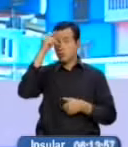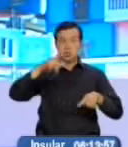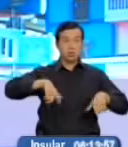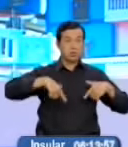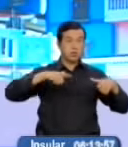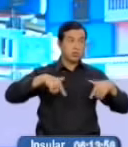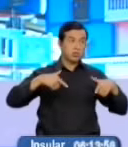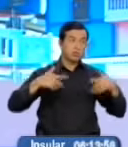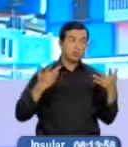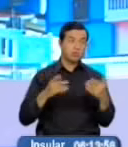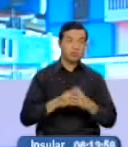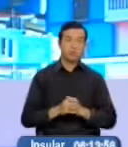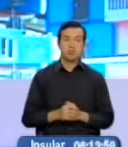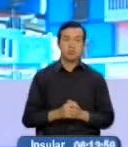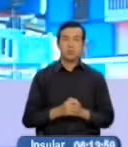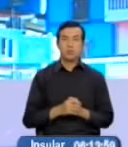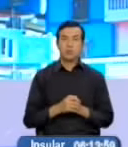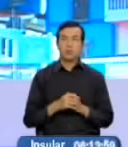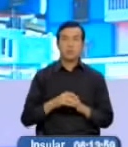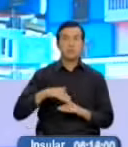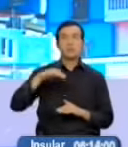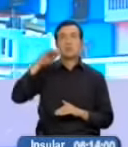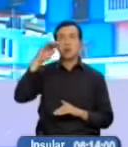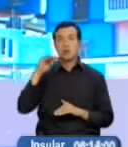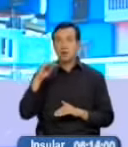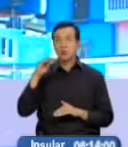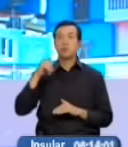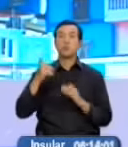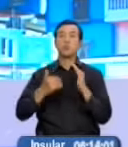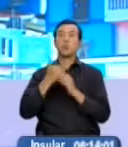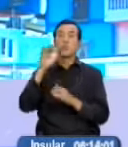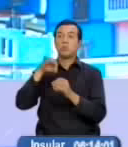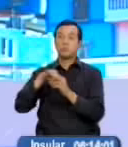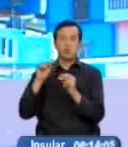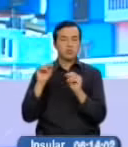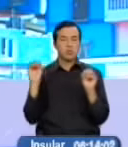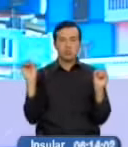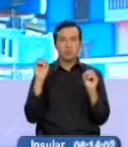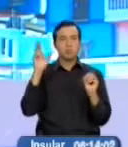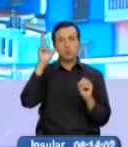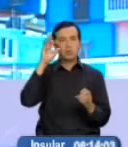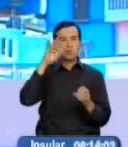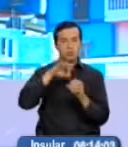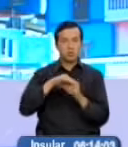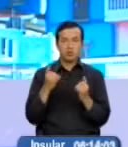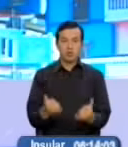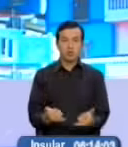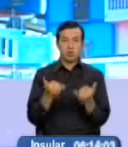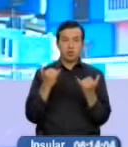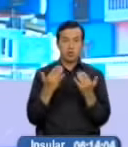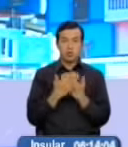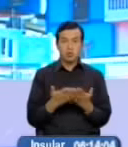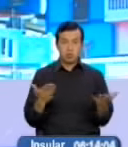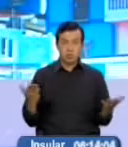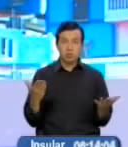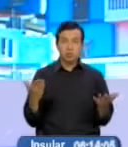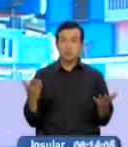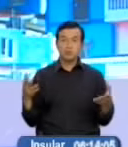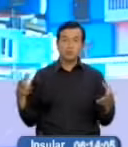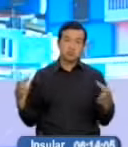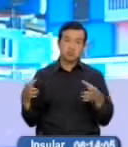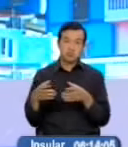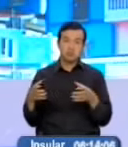no necesariamente van ni a recuperar ni a capitalizar. Yo diría que el voto que haya en este momento, por un lado, es